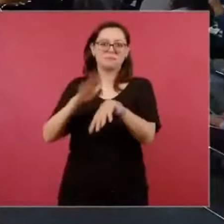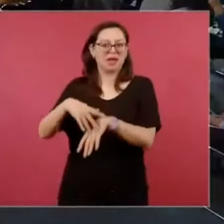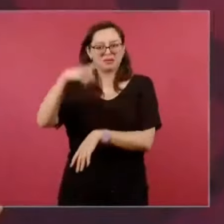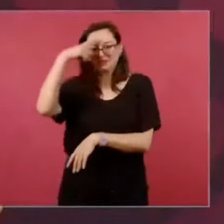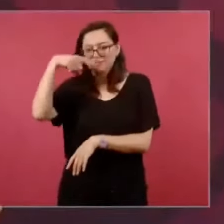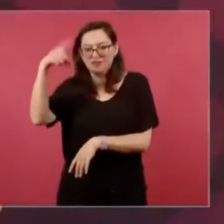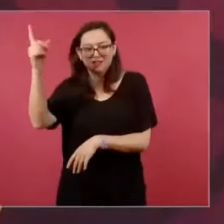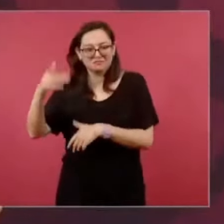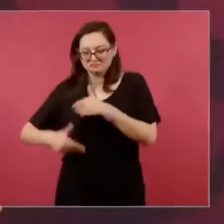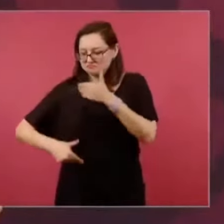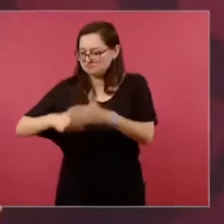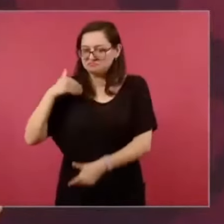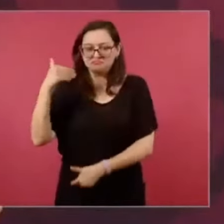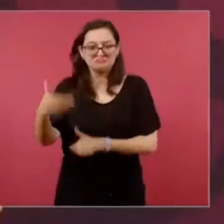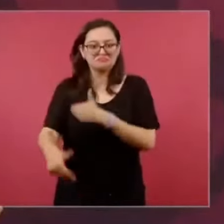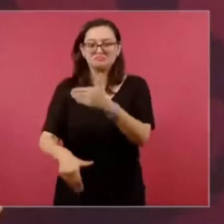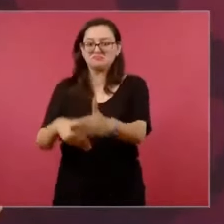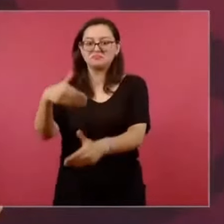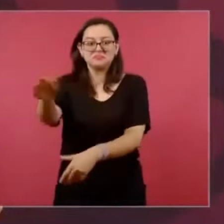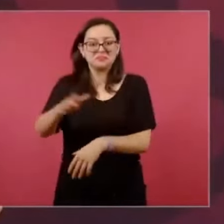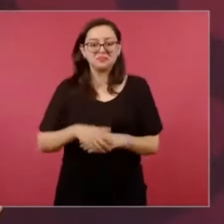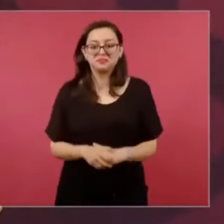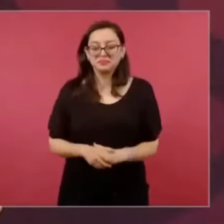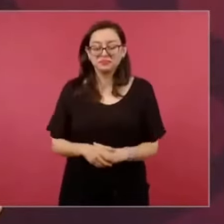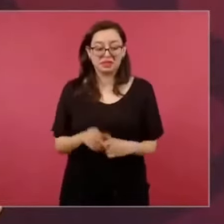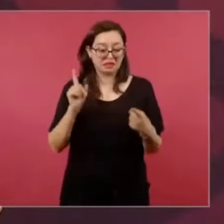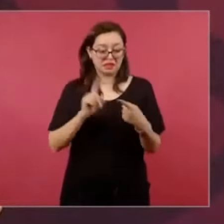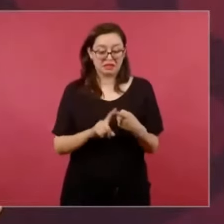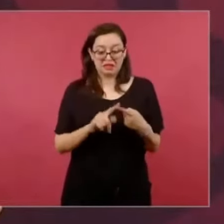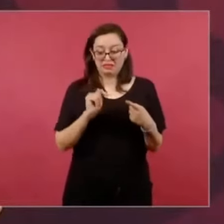está llegando inversión extranjera como nunca.